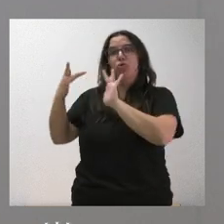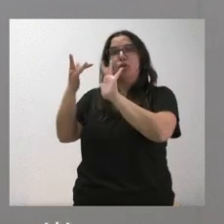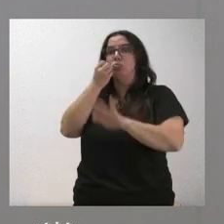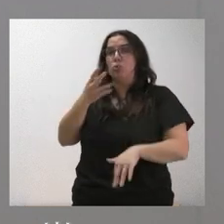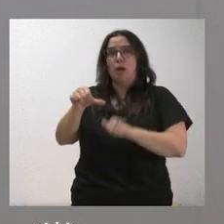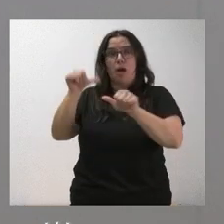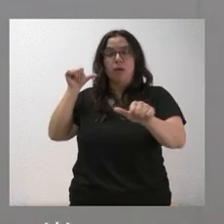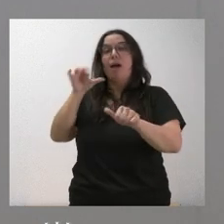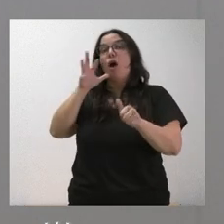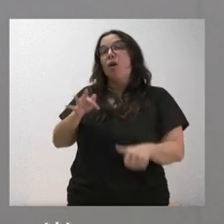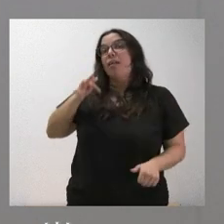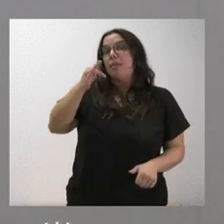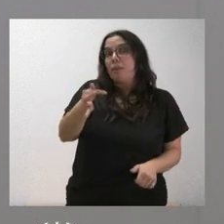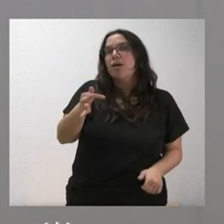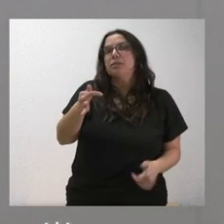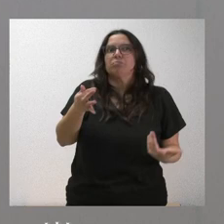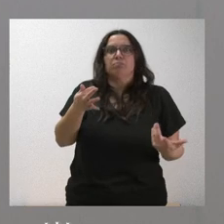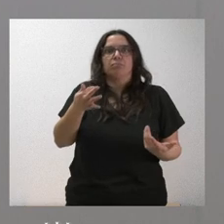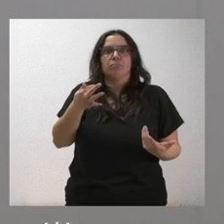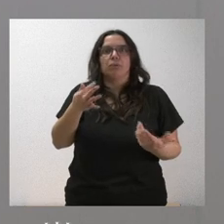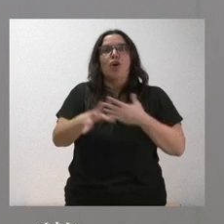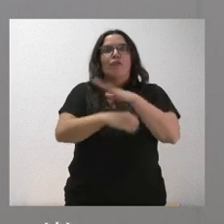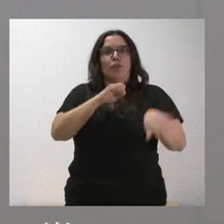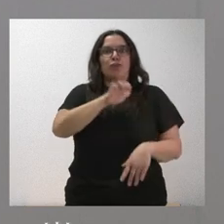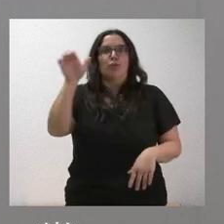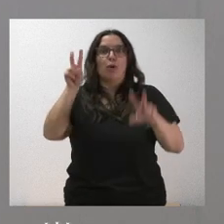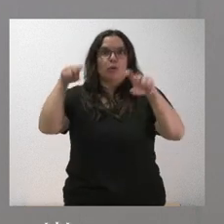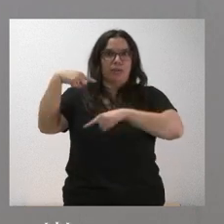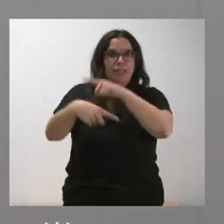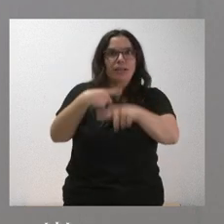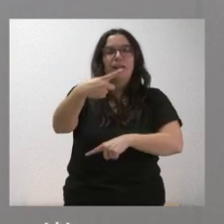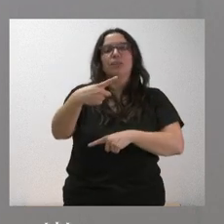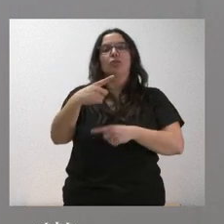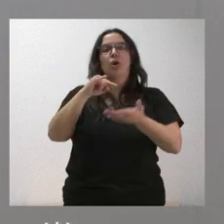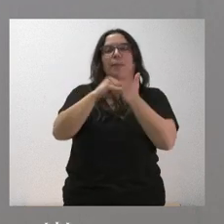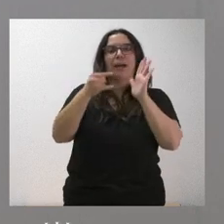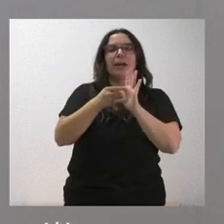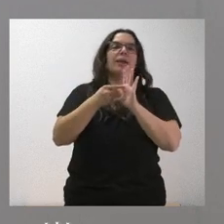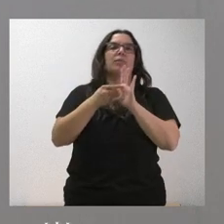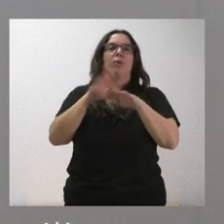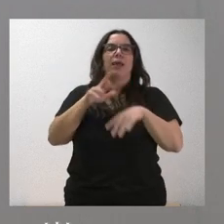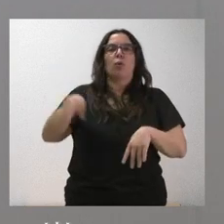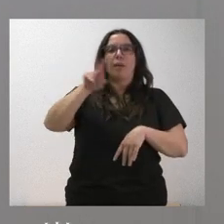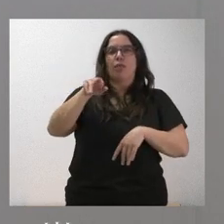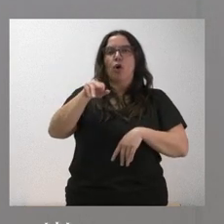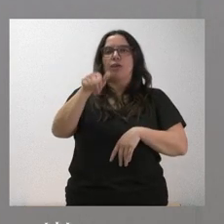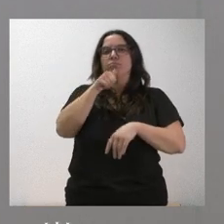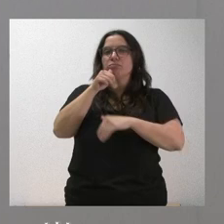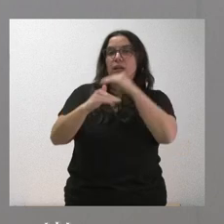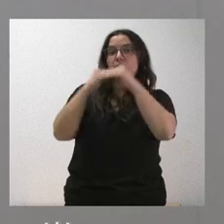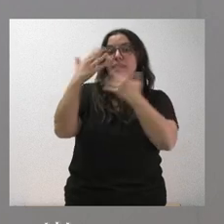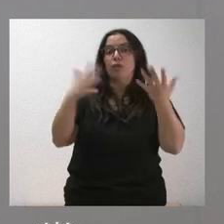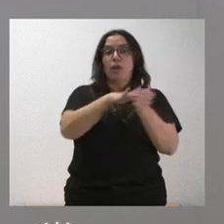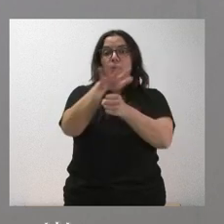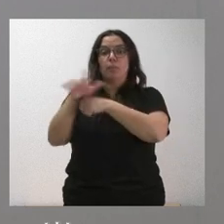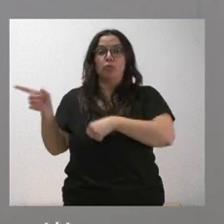ello se une ahora pues la adenda de los fondos europeos next generation el marco del mecanismo de recuperación y resilencia y por tanto en estos tres ámbitos donde la junta de Castellano